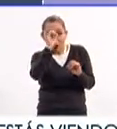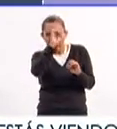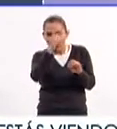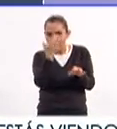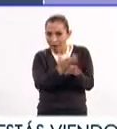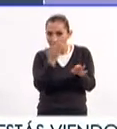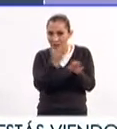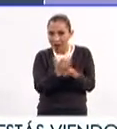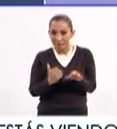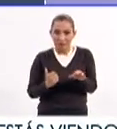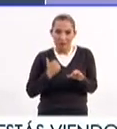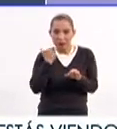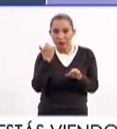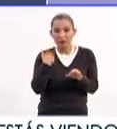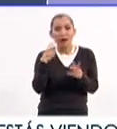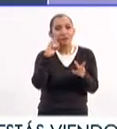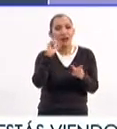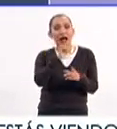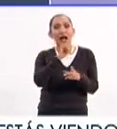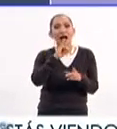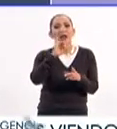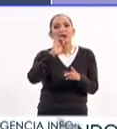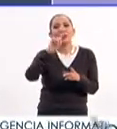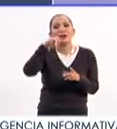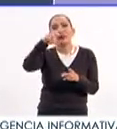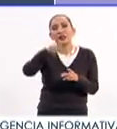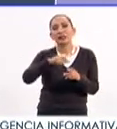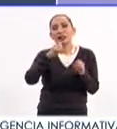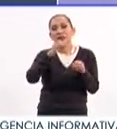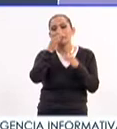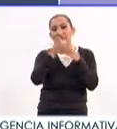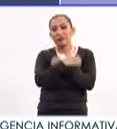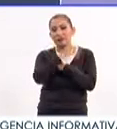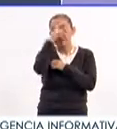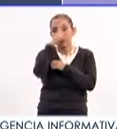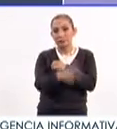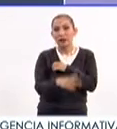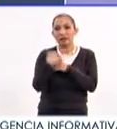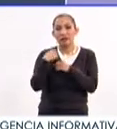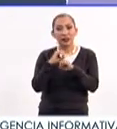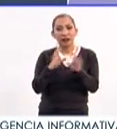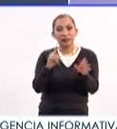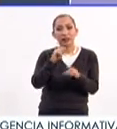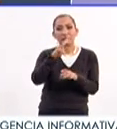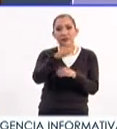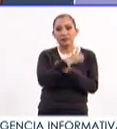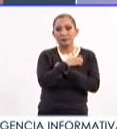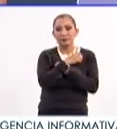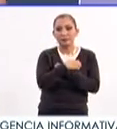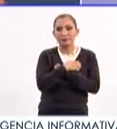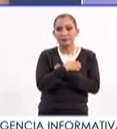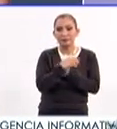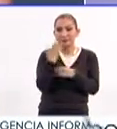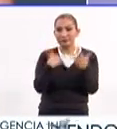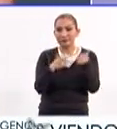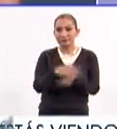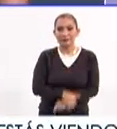momento de hacerla. Nos encuentran como AIEDMX, Agencia Informativa de Educación de México y por supuesto Televisión Educativa.